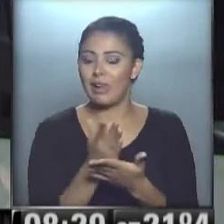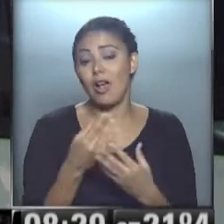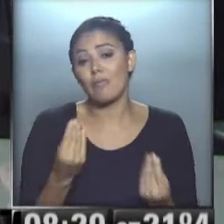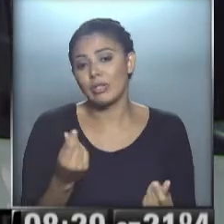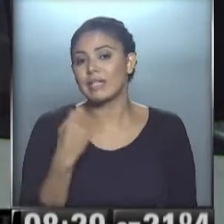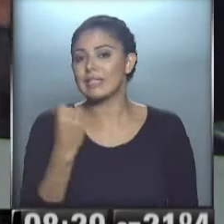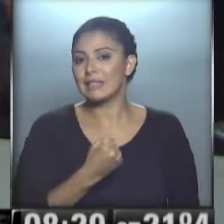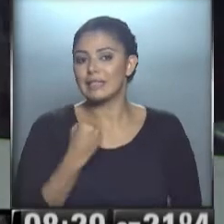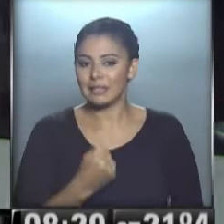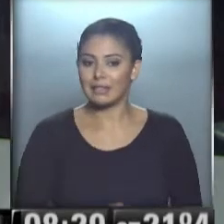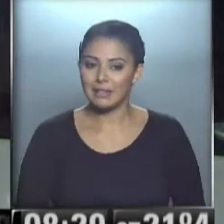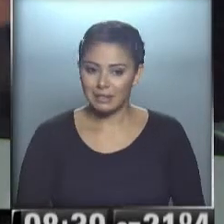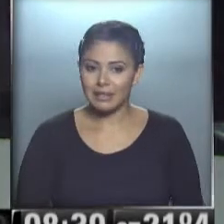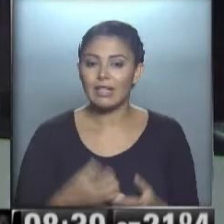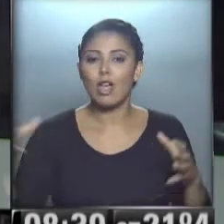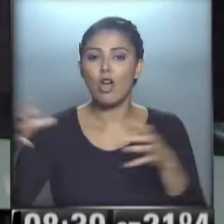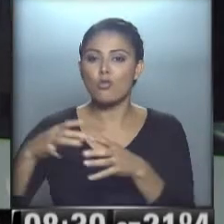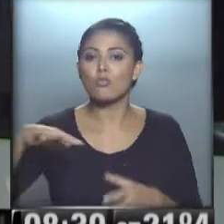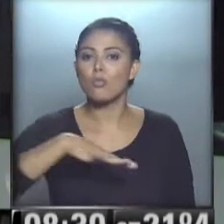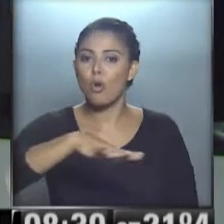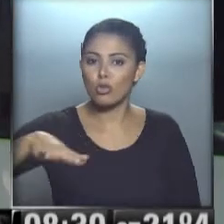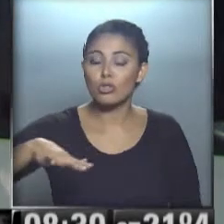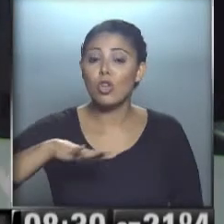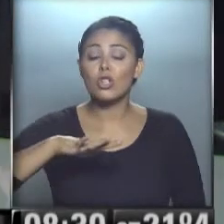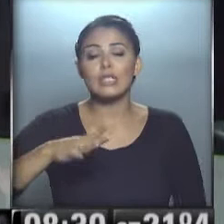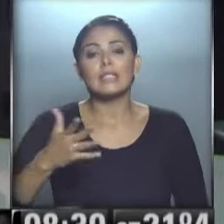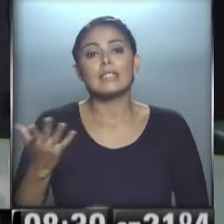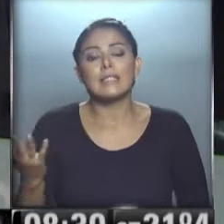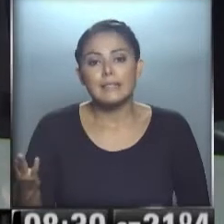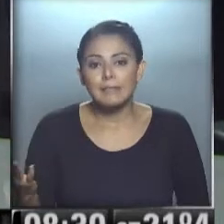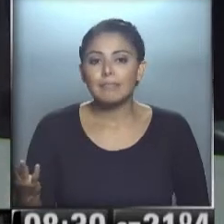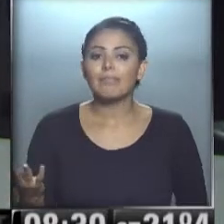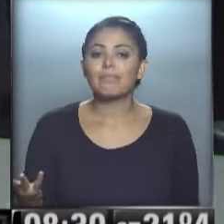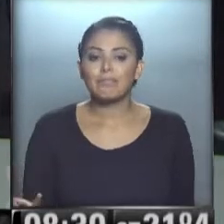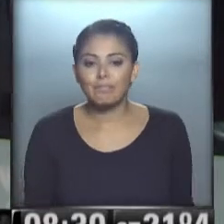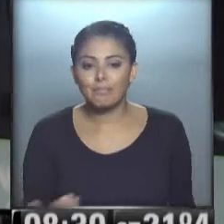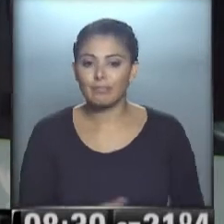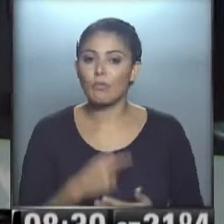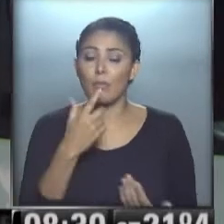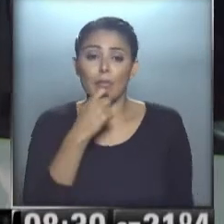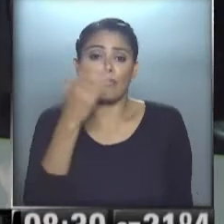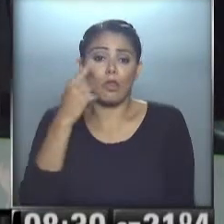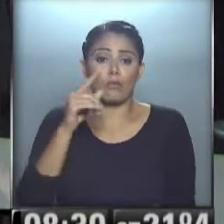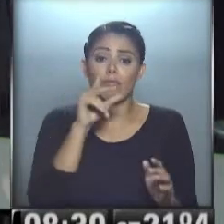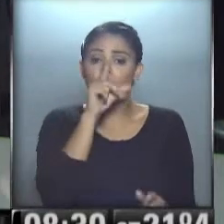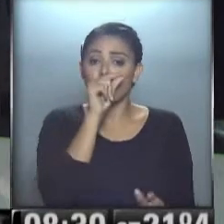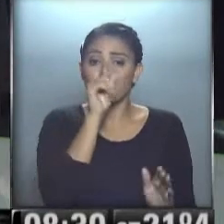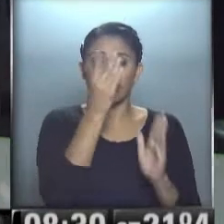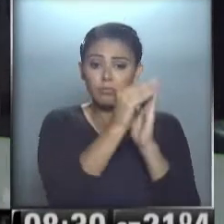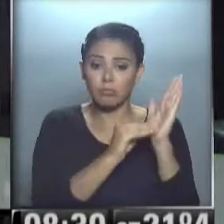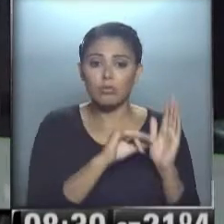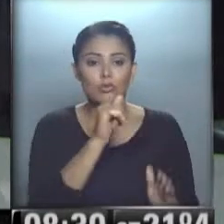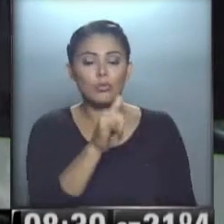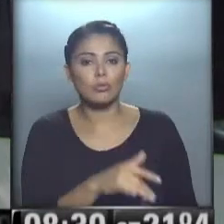alimentar justamente esa porción de la ciudadanía que digamos deja entrever lo hemos visto las redes sociales